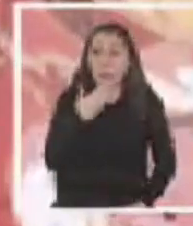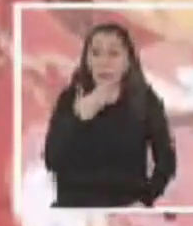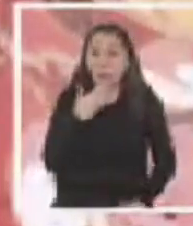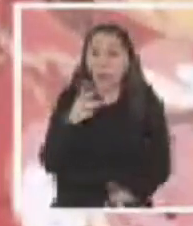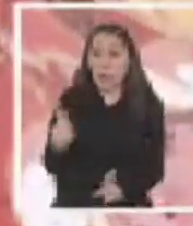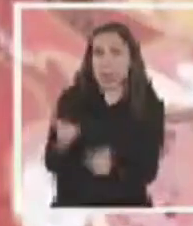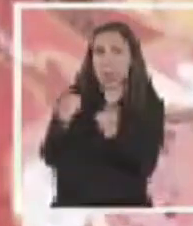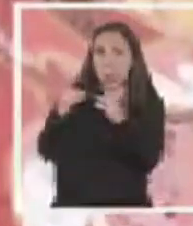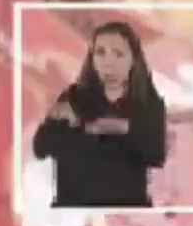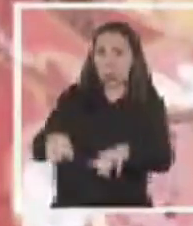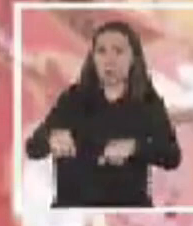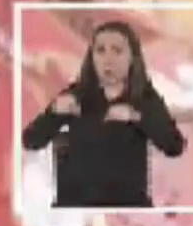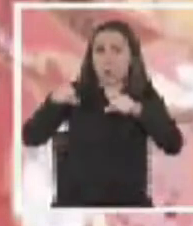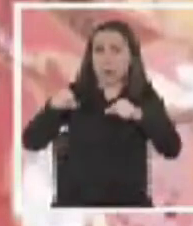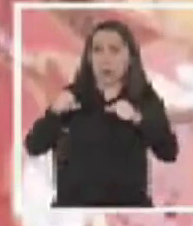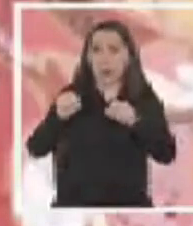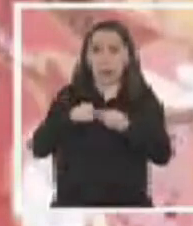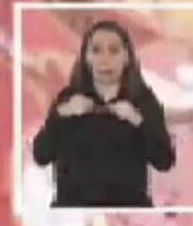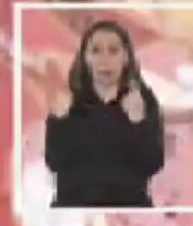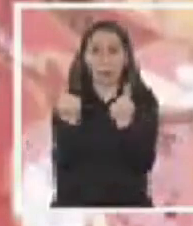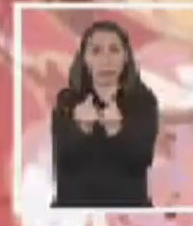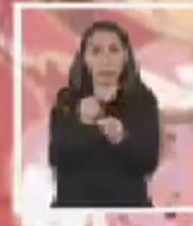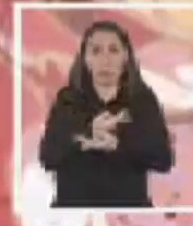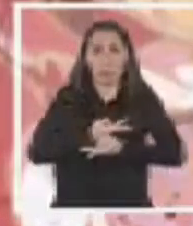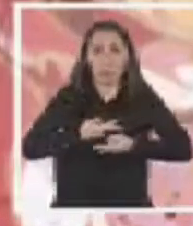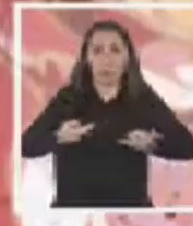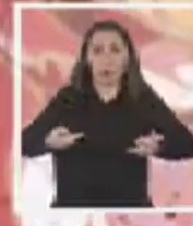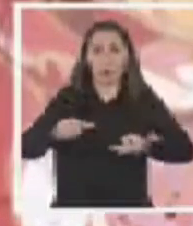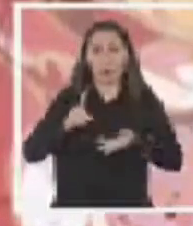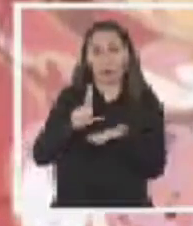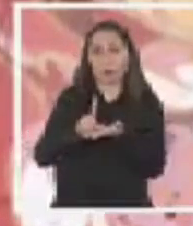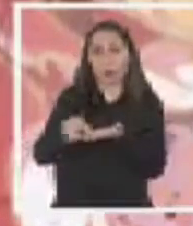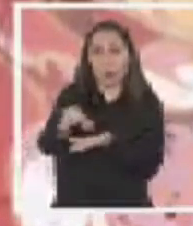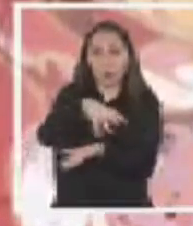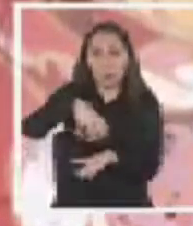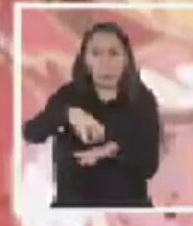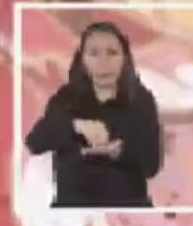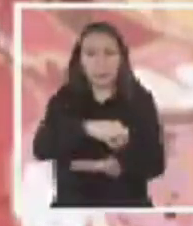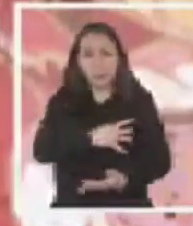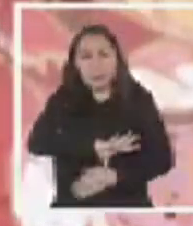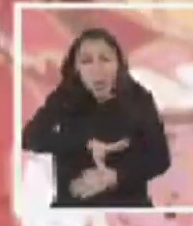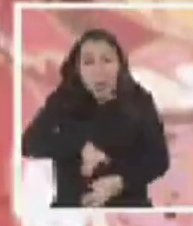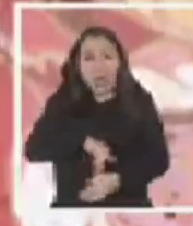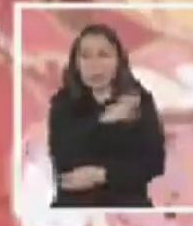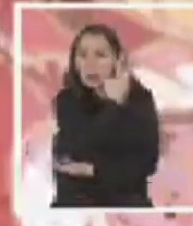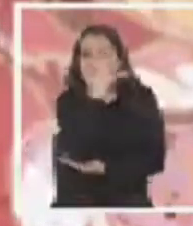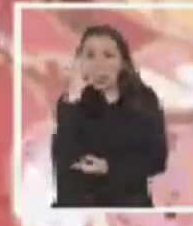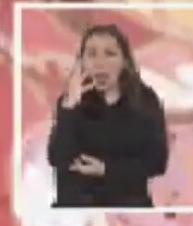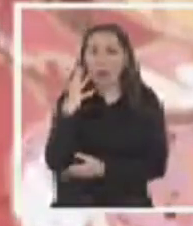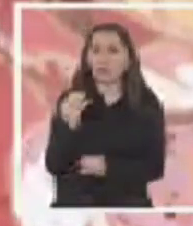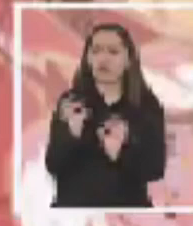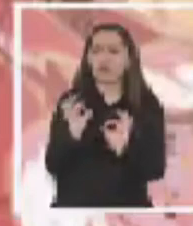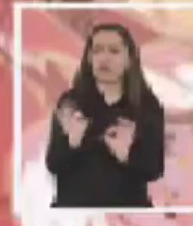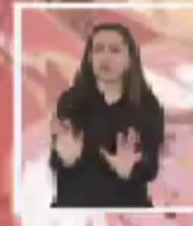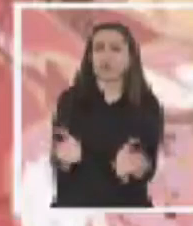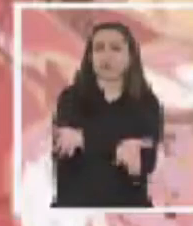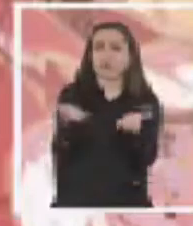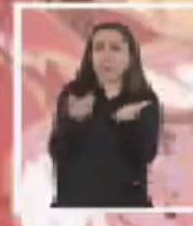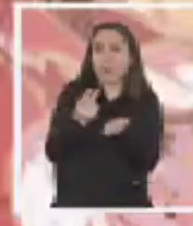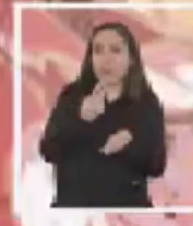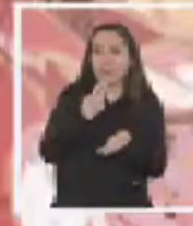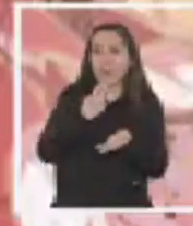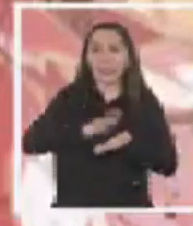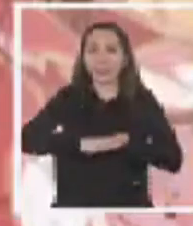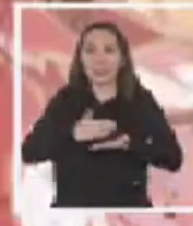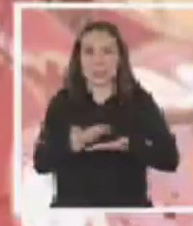recuperando los espacios públicos que los espacios públicos que las plazas que los parques que las calles se llenen de vida se